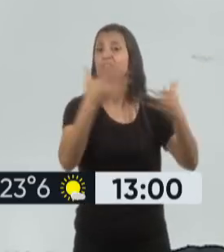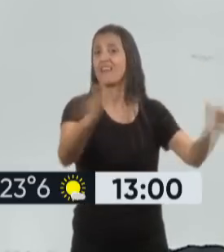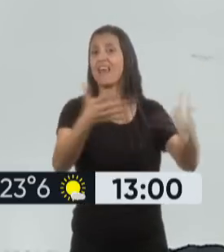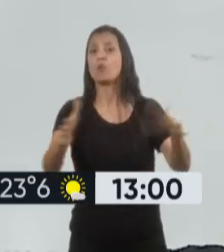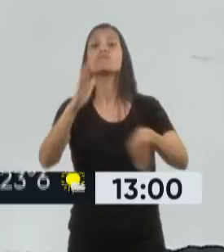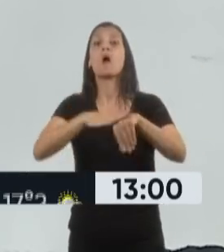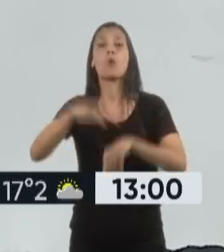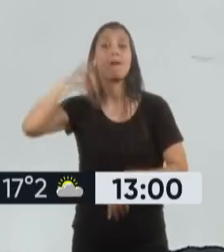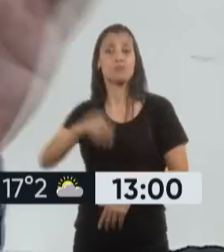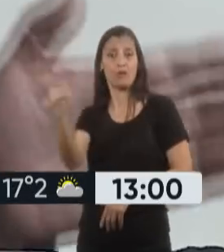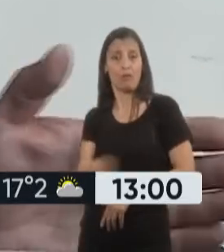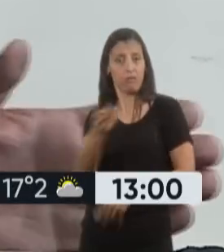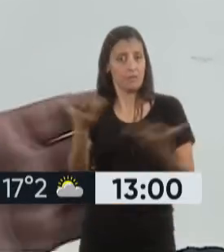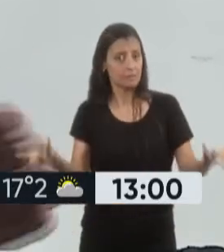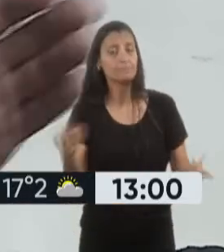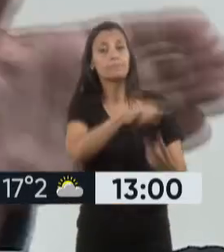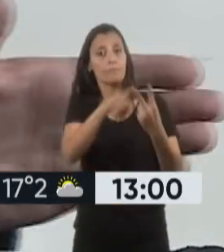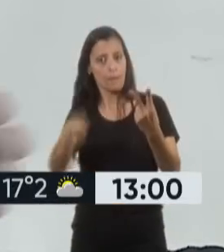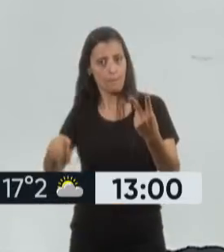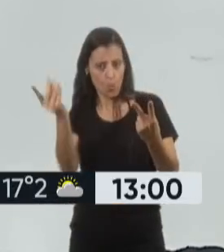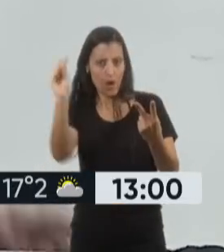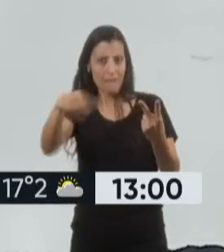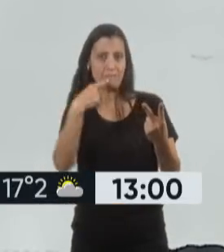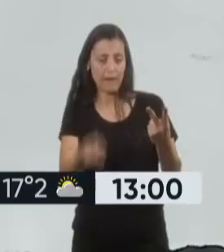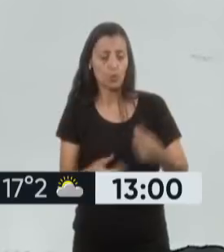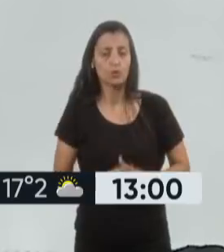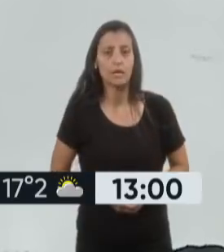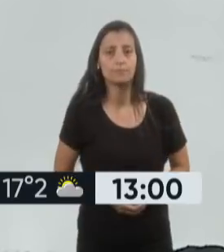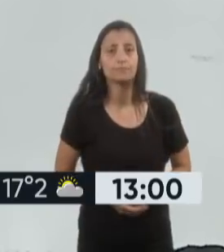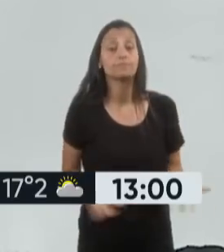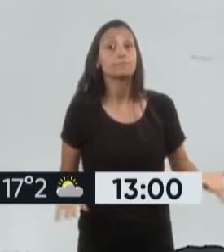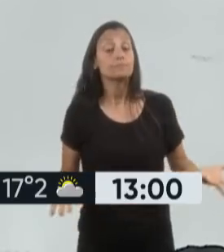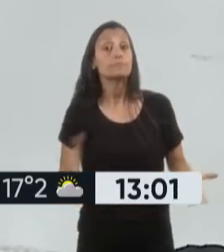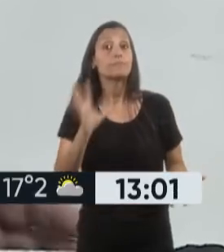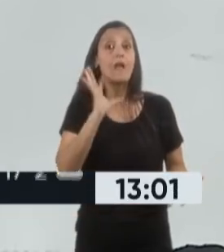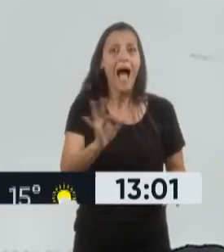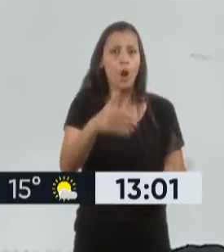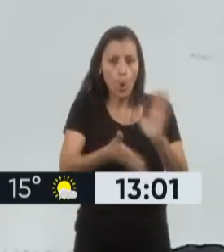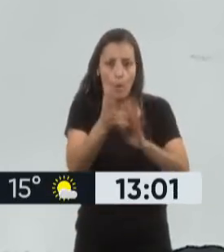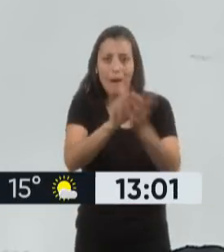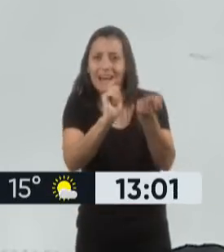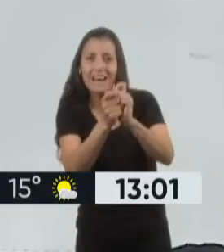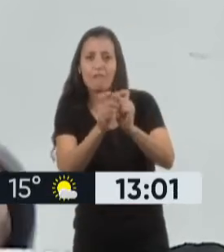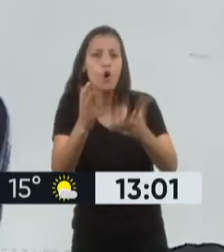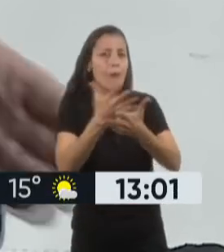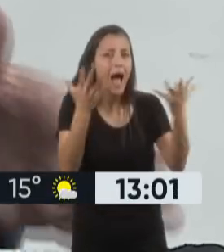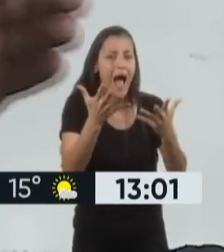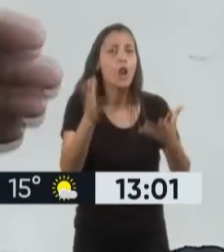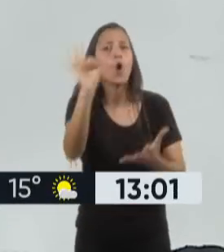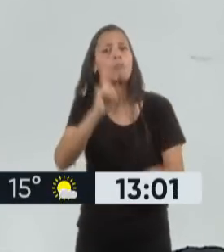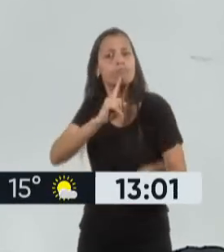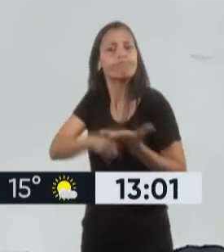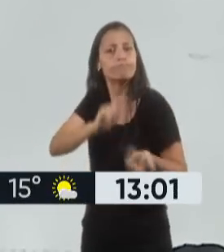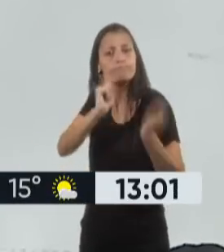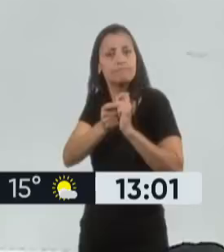si hay algún tipo, y le hago otra pregunta más en ese mismo sentido, si hay algún tipo de reforma pensada y si este tipo de reforma